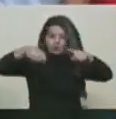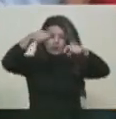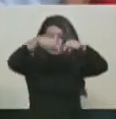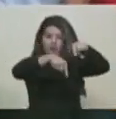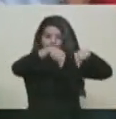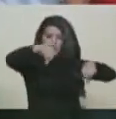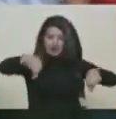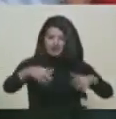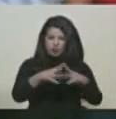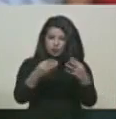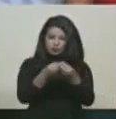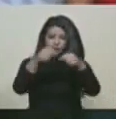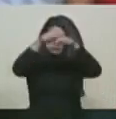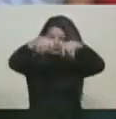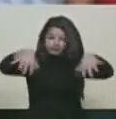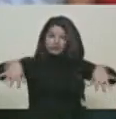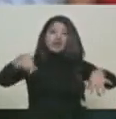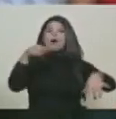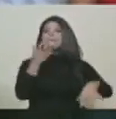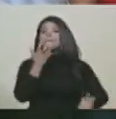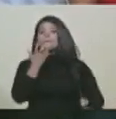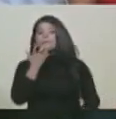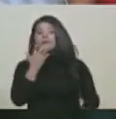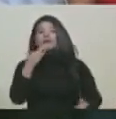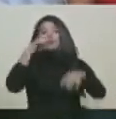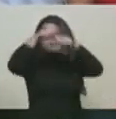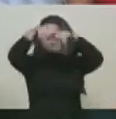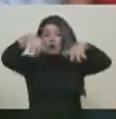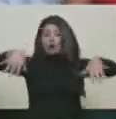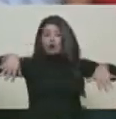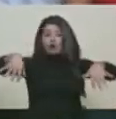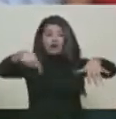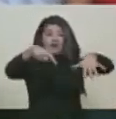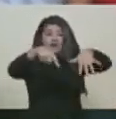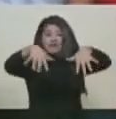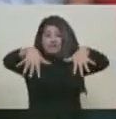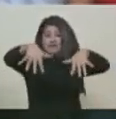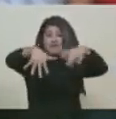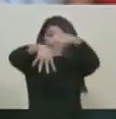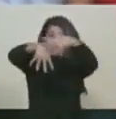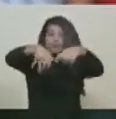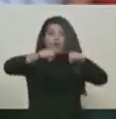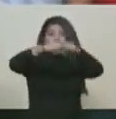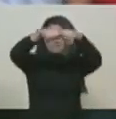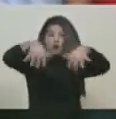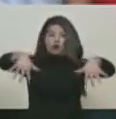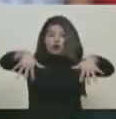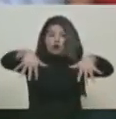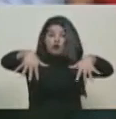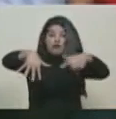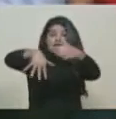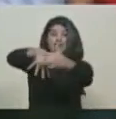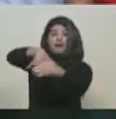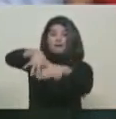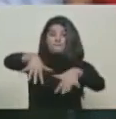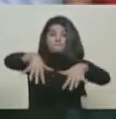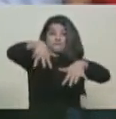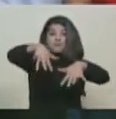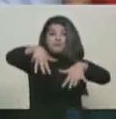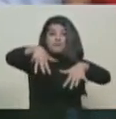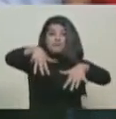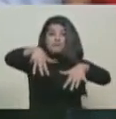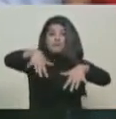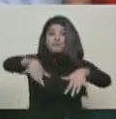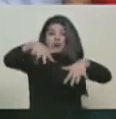faltara, si esa estructura de gobierno le faltara una pieza, como por ejemplo, si aquí en La